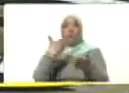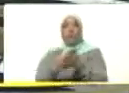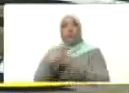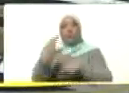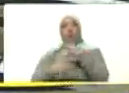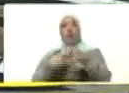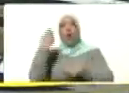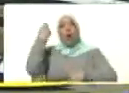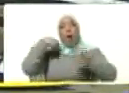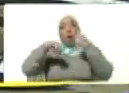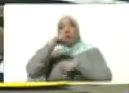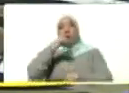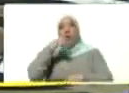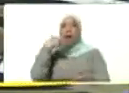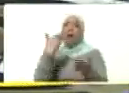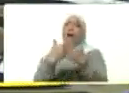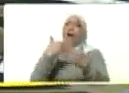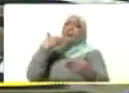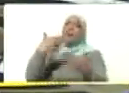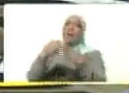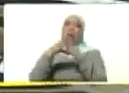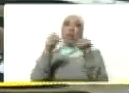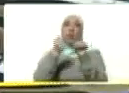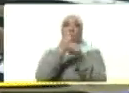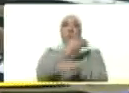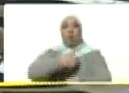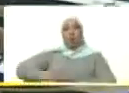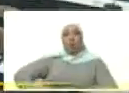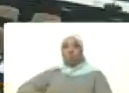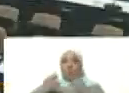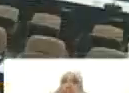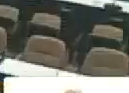y política. Muchas gracias, compañero presidente Esteban Lazo.